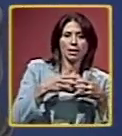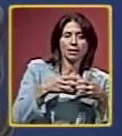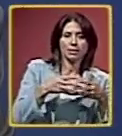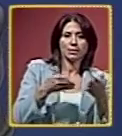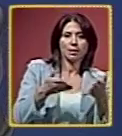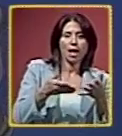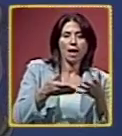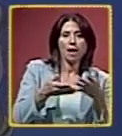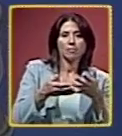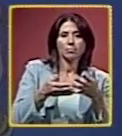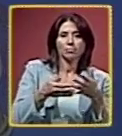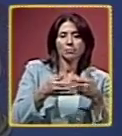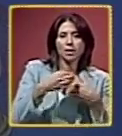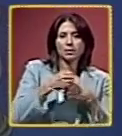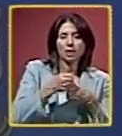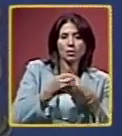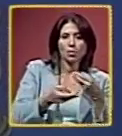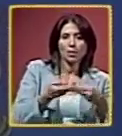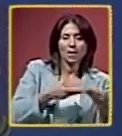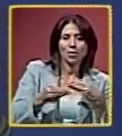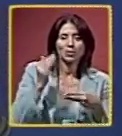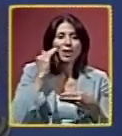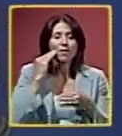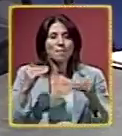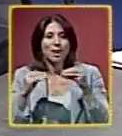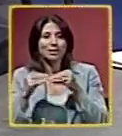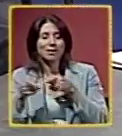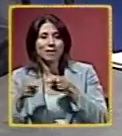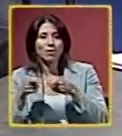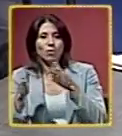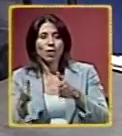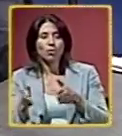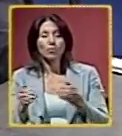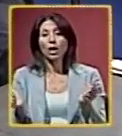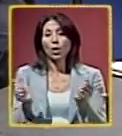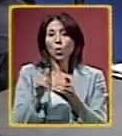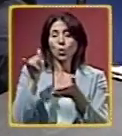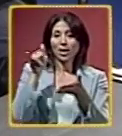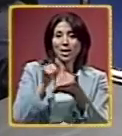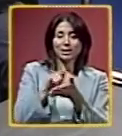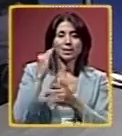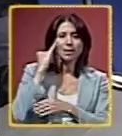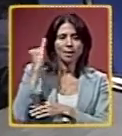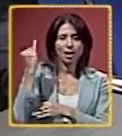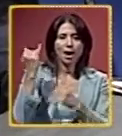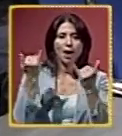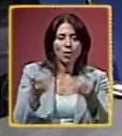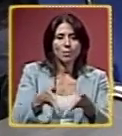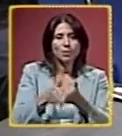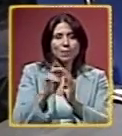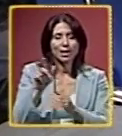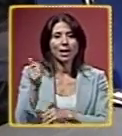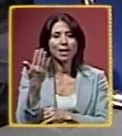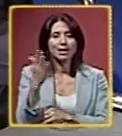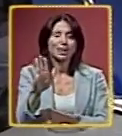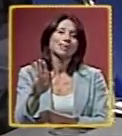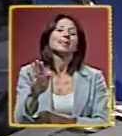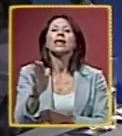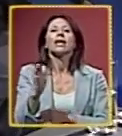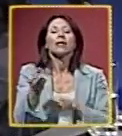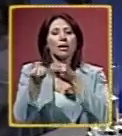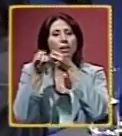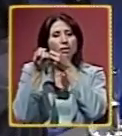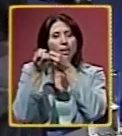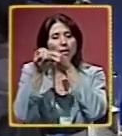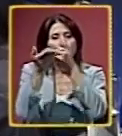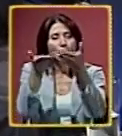sus costos. Con esa simetría de información, don Fernando, le vamos a pedir al canal que tenga una simetría de información